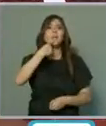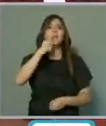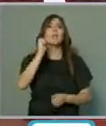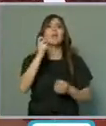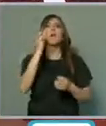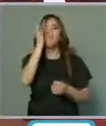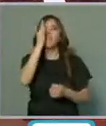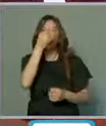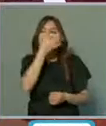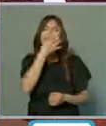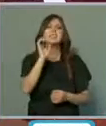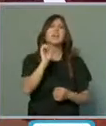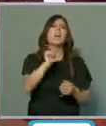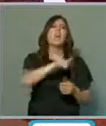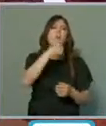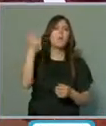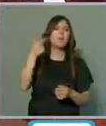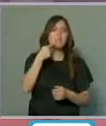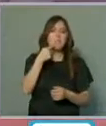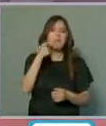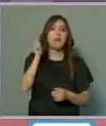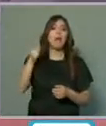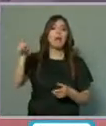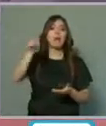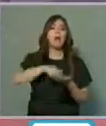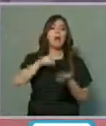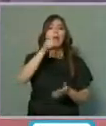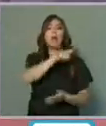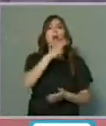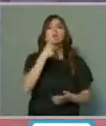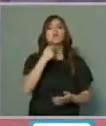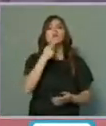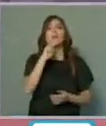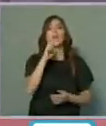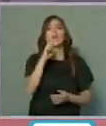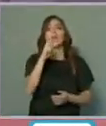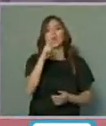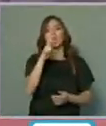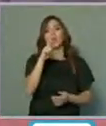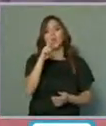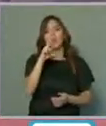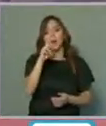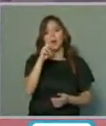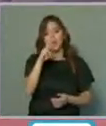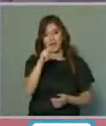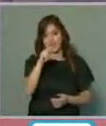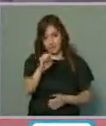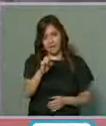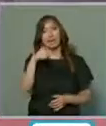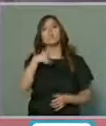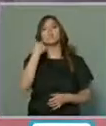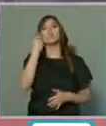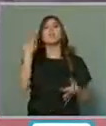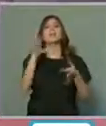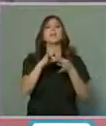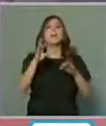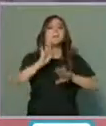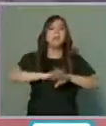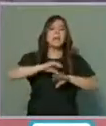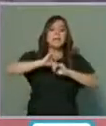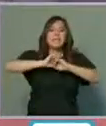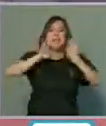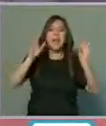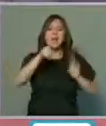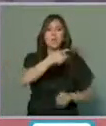tienen azúcar, usan en lugar de azúcar edulcorante. Ok. Pero quiero ampliar la